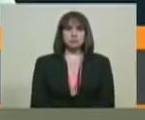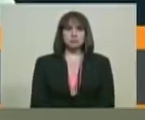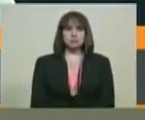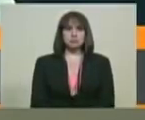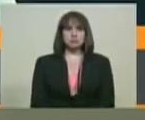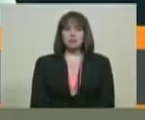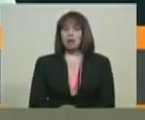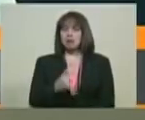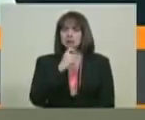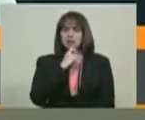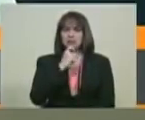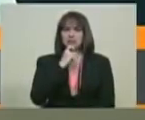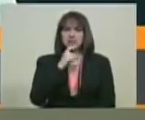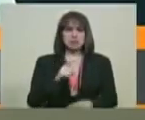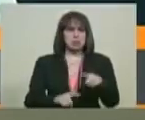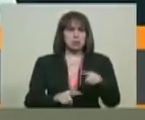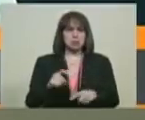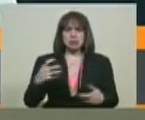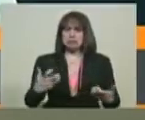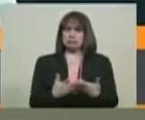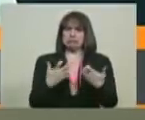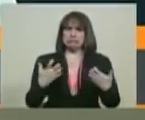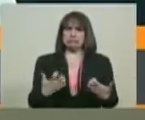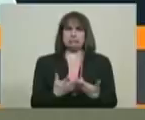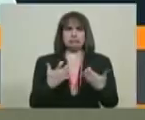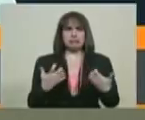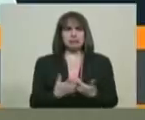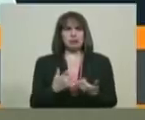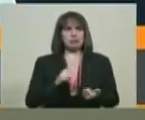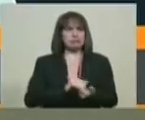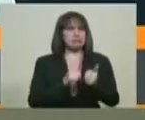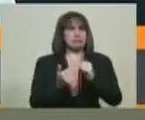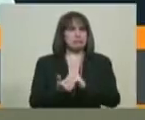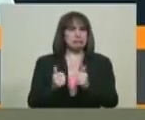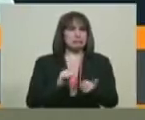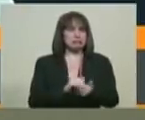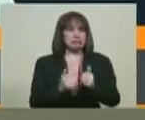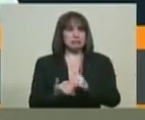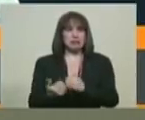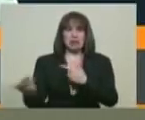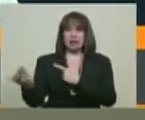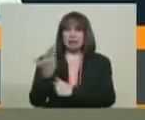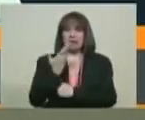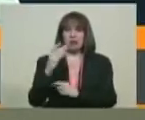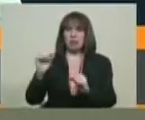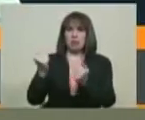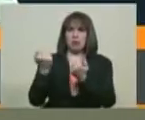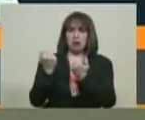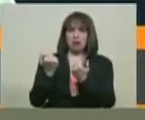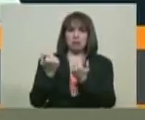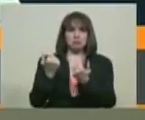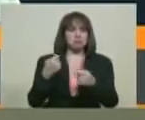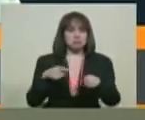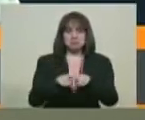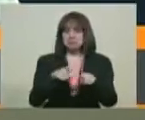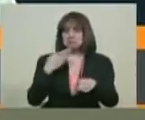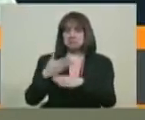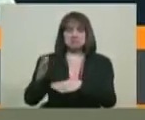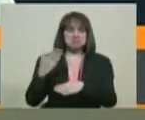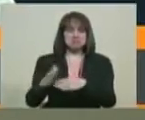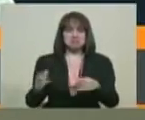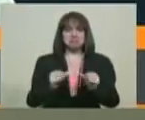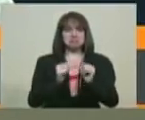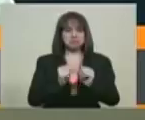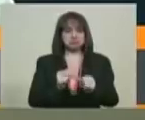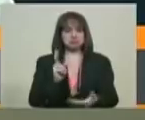con dificultades, luchando contra una guerra económica, sanciones, bloqueos, y aquí vamos a estar. Y con